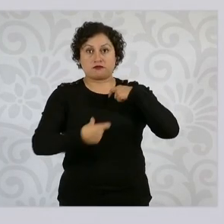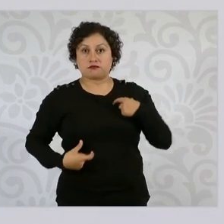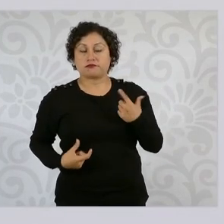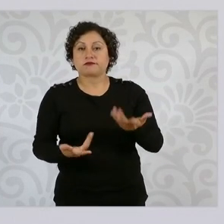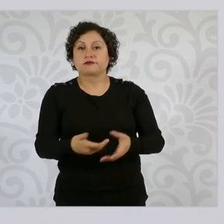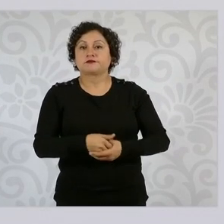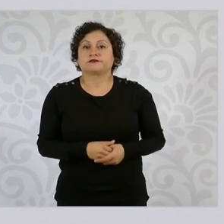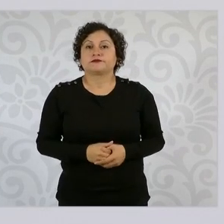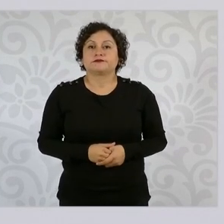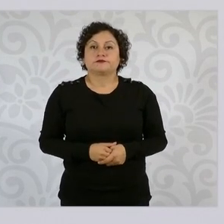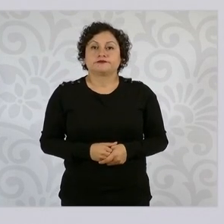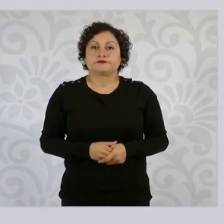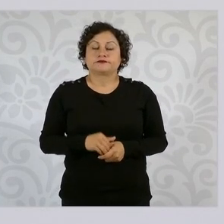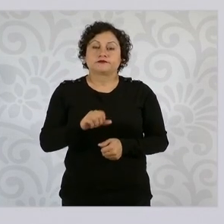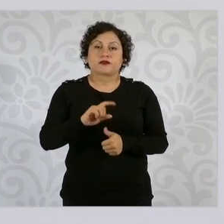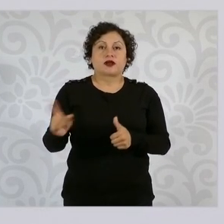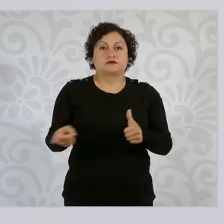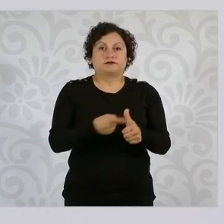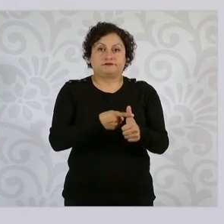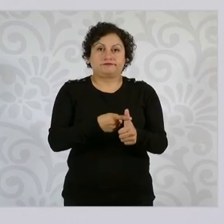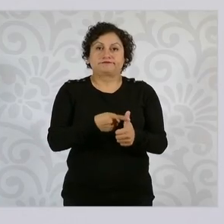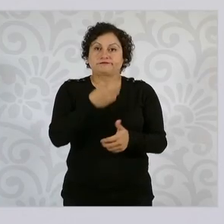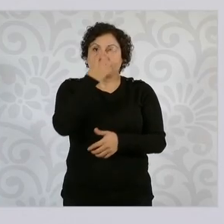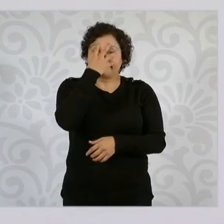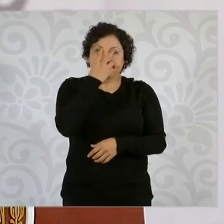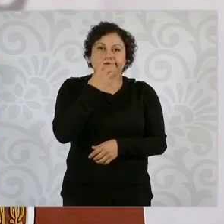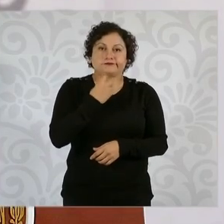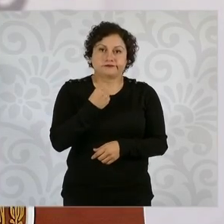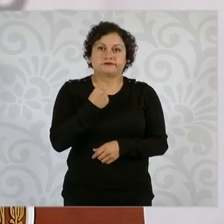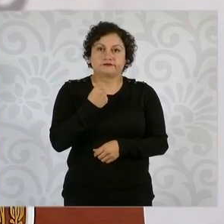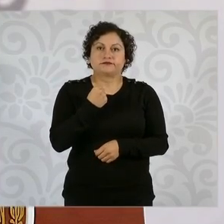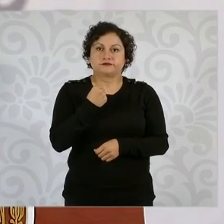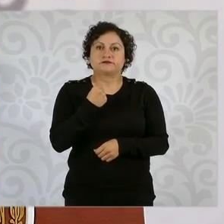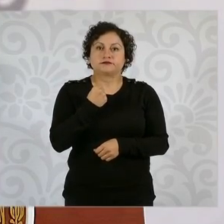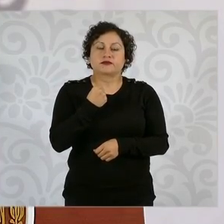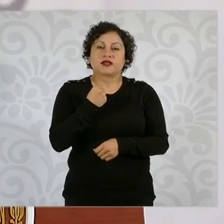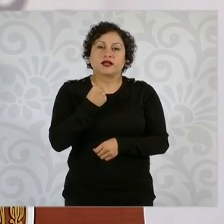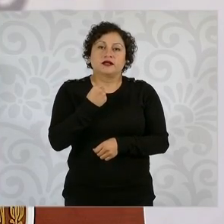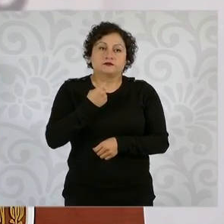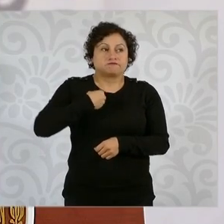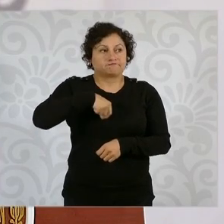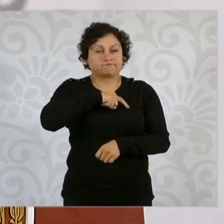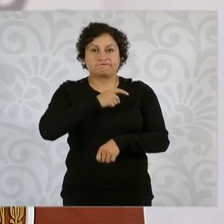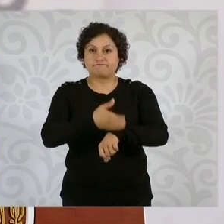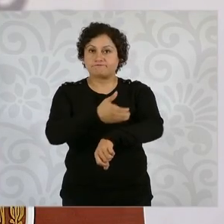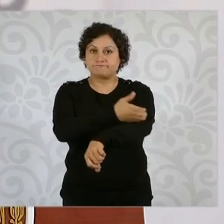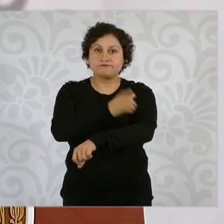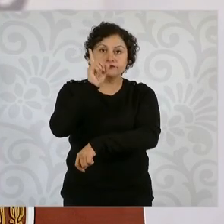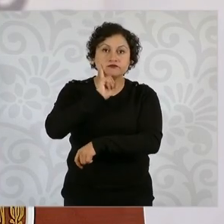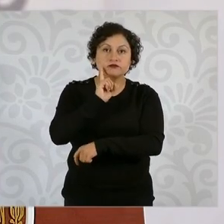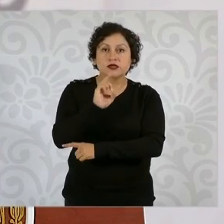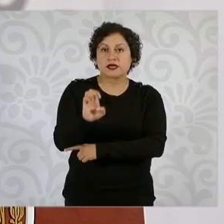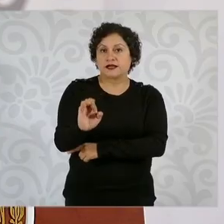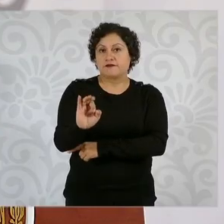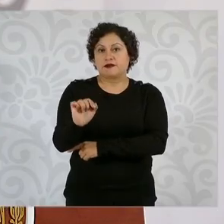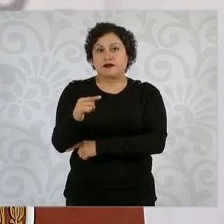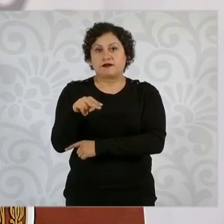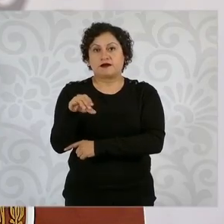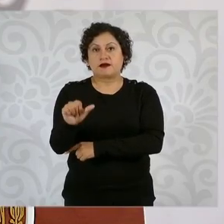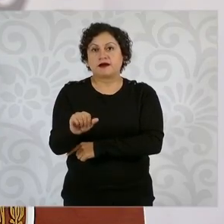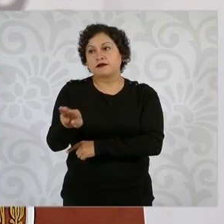tristeza de que haya partido nuestra compañera Ifigenia, una